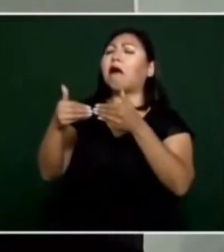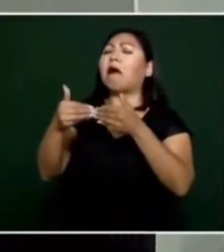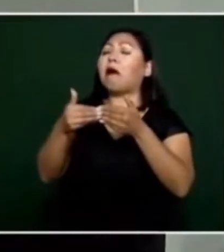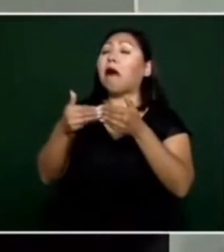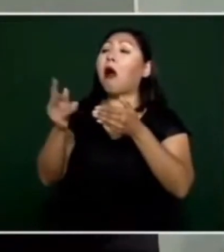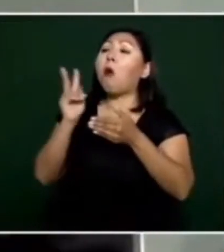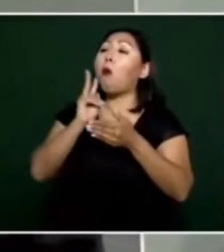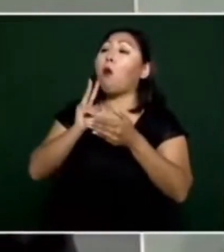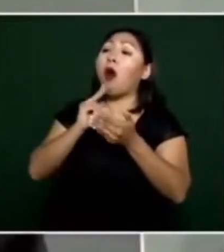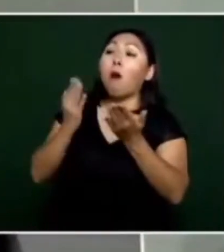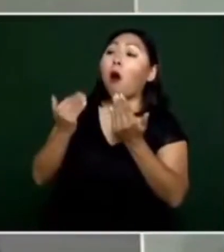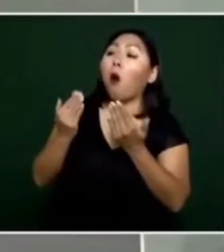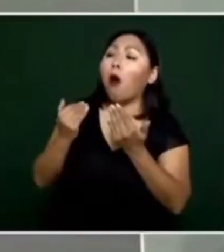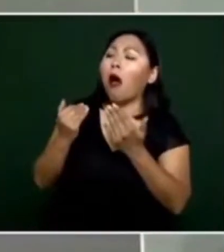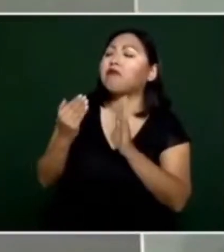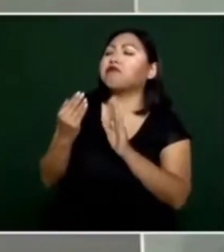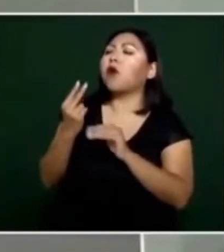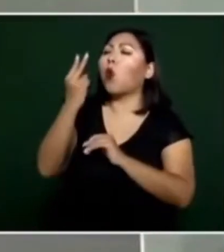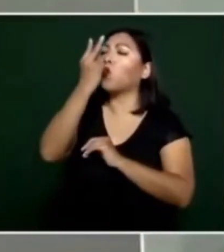un sabadazo.